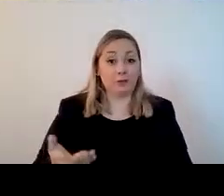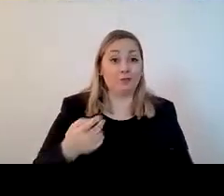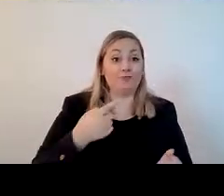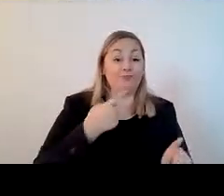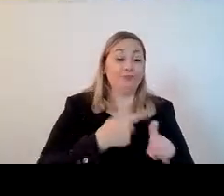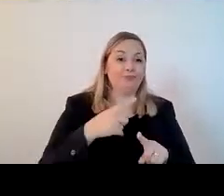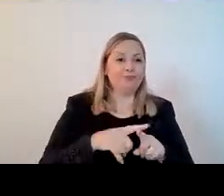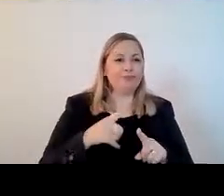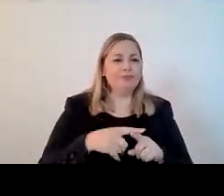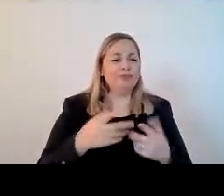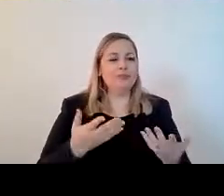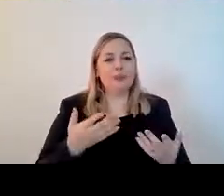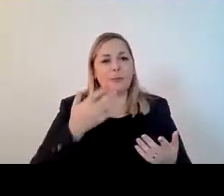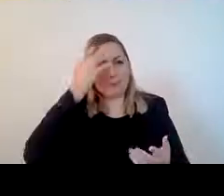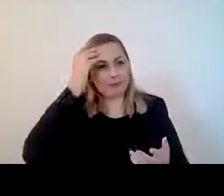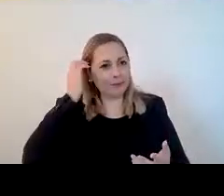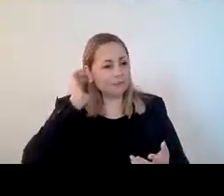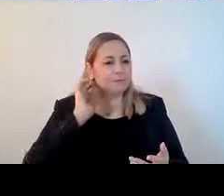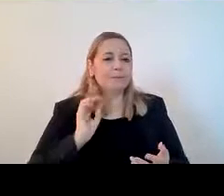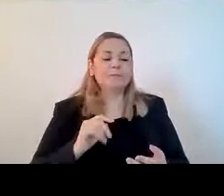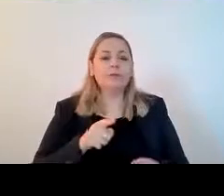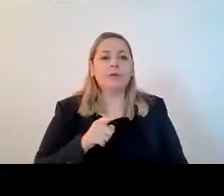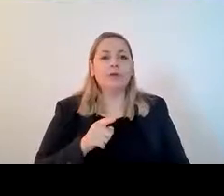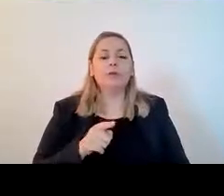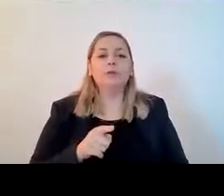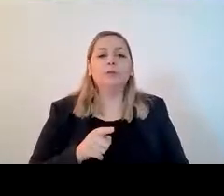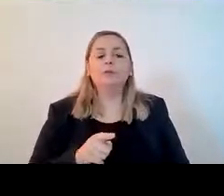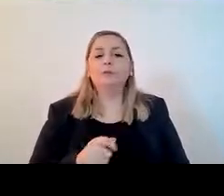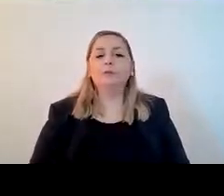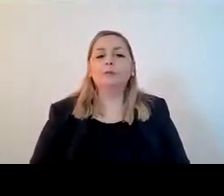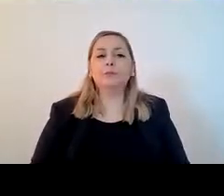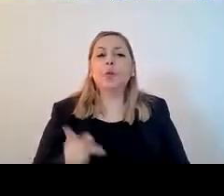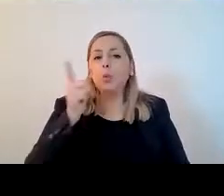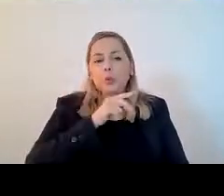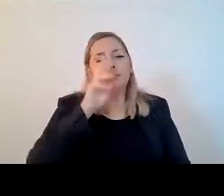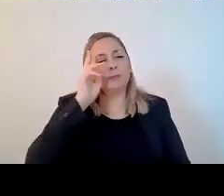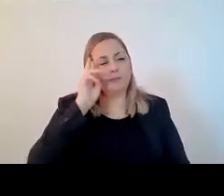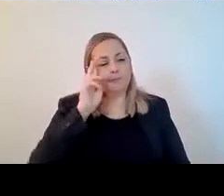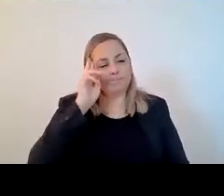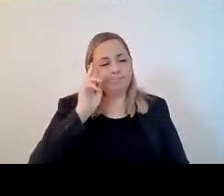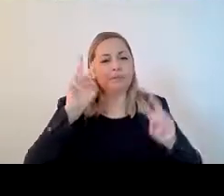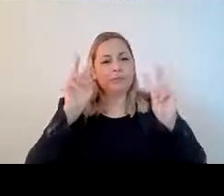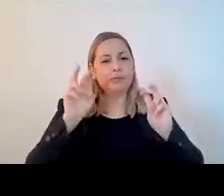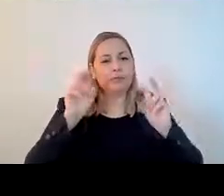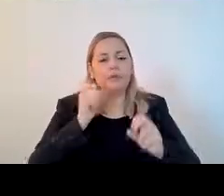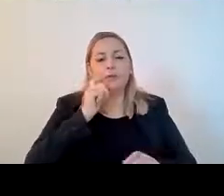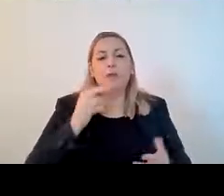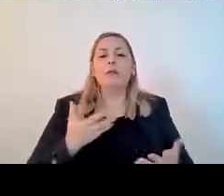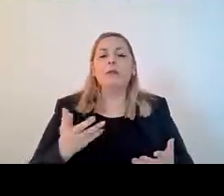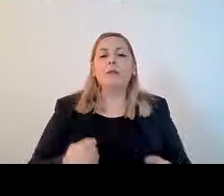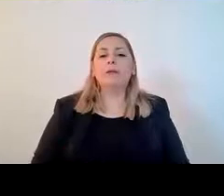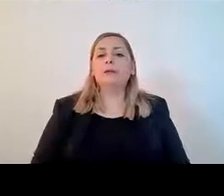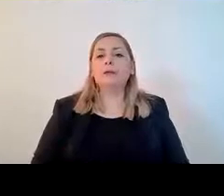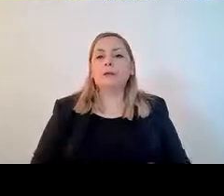que siga, el otro aspecto que vale la pena hacer últimas reflexiones con respecto a ello, es con